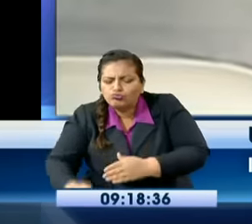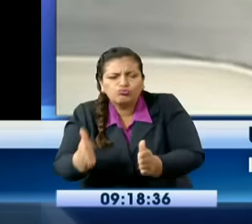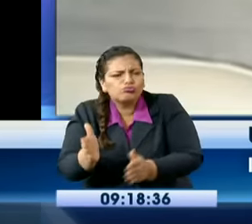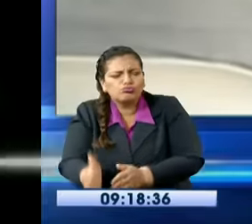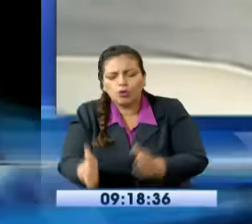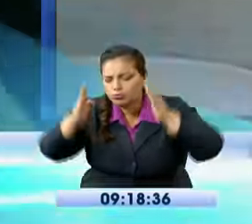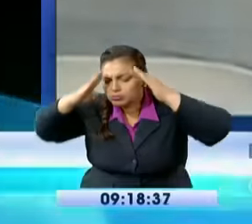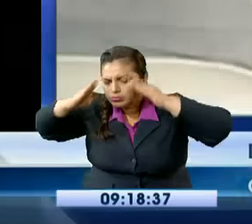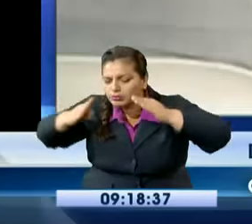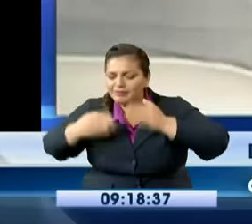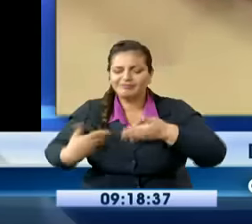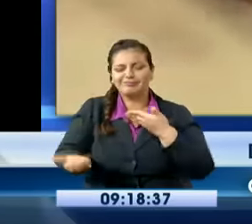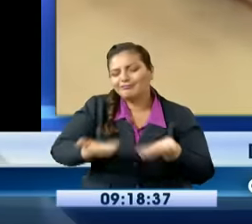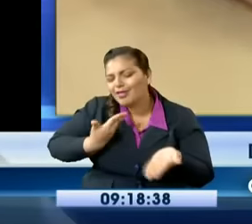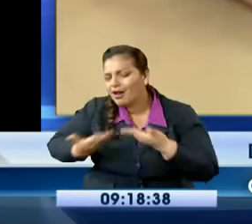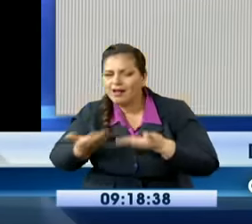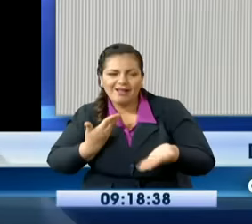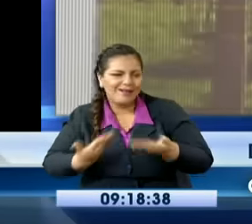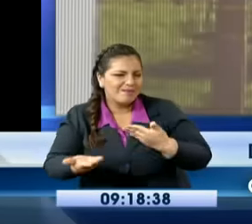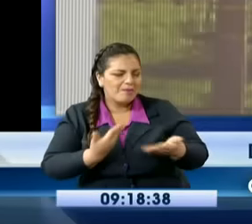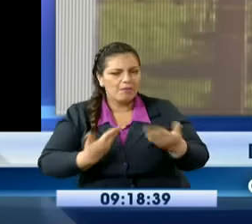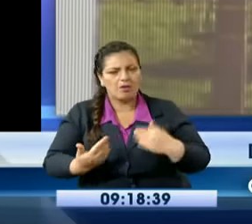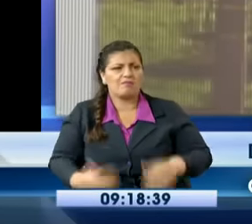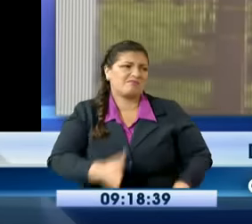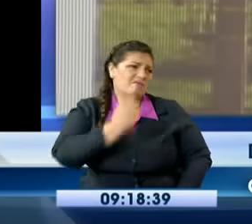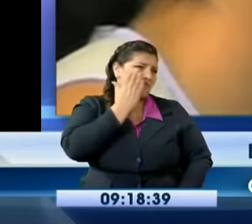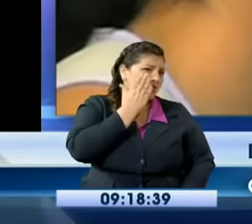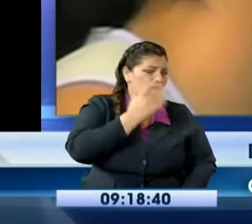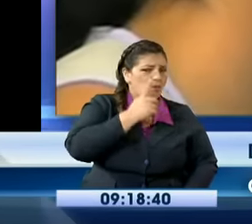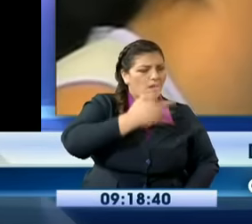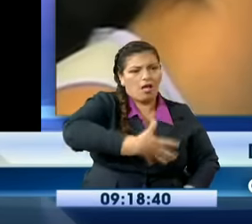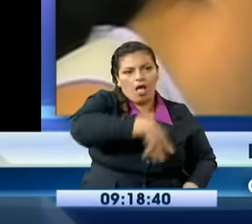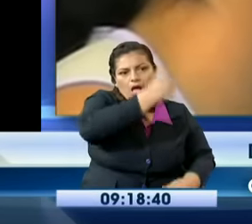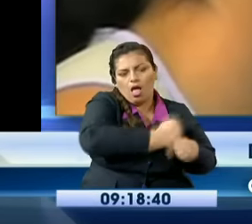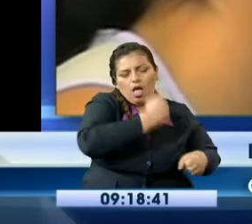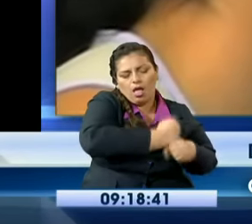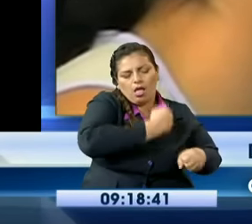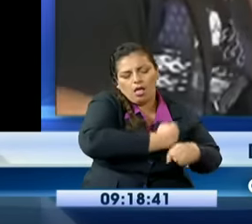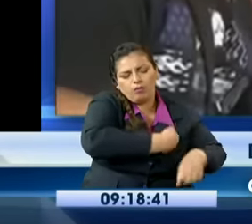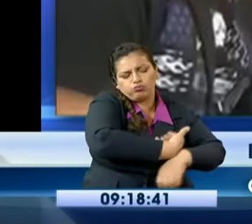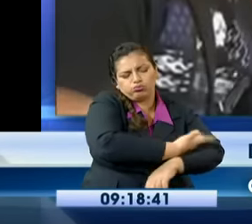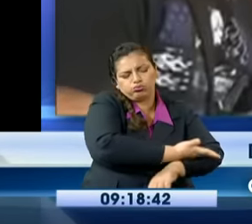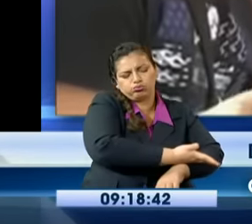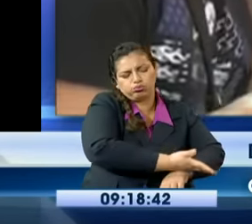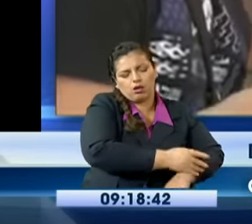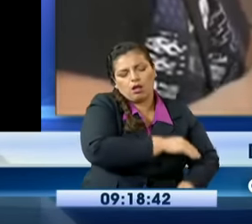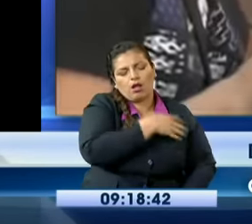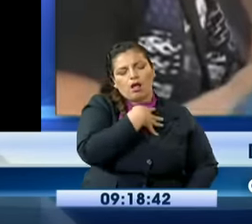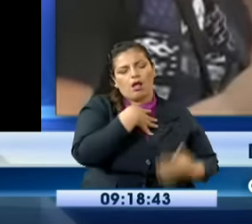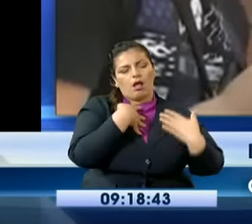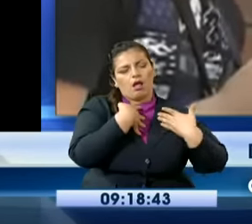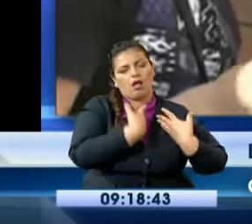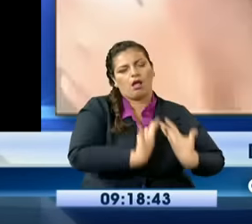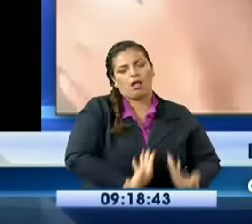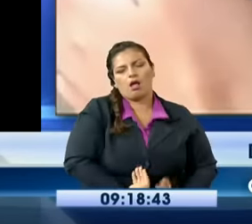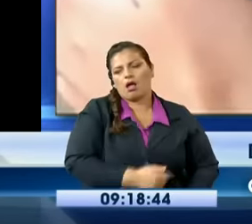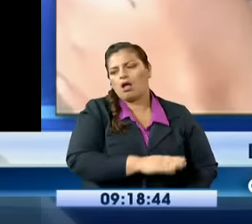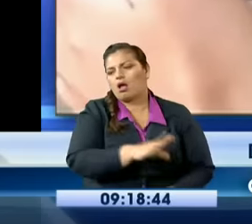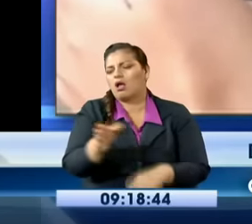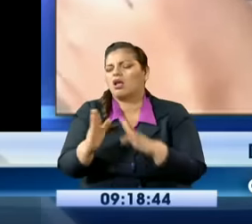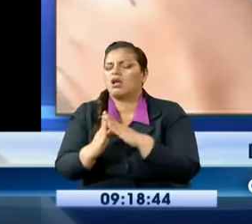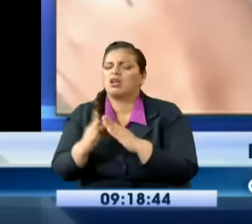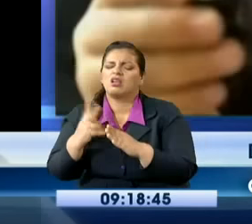diferentes situaciones, que ahora tanto padre y madre trabajan y están con tiempo justo como para poder nomás atender